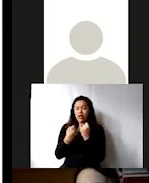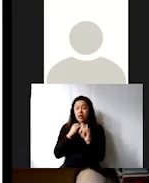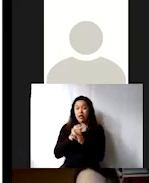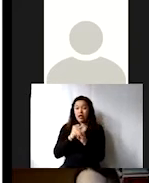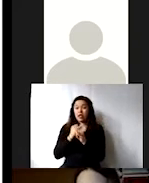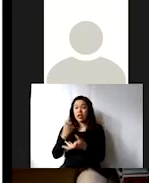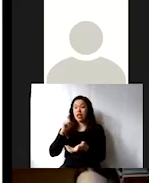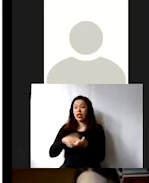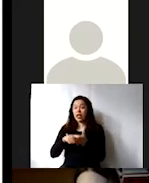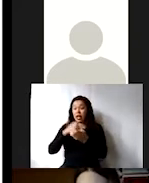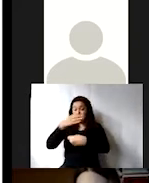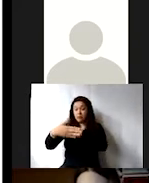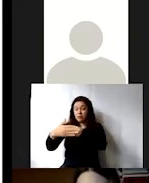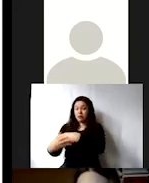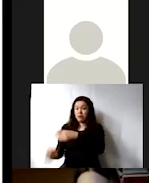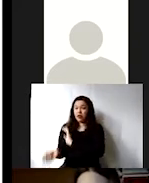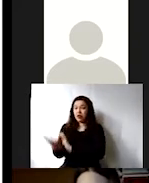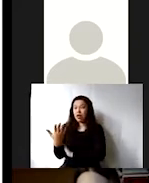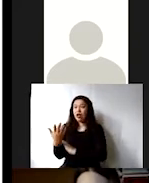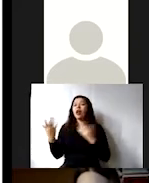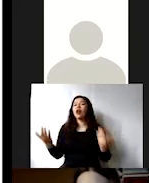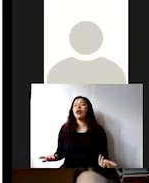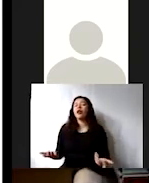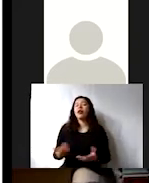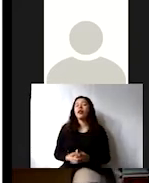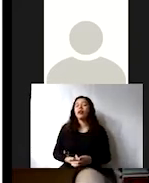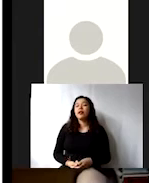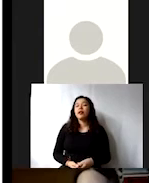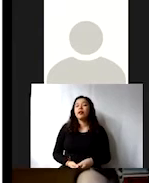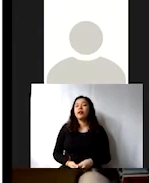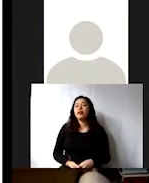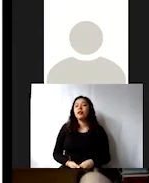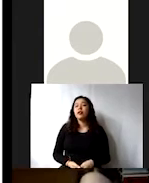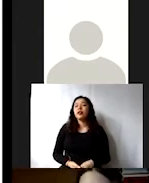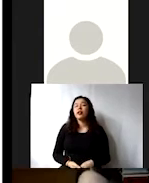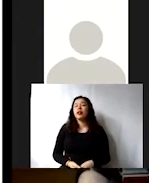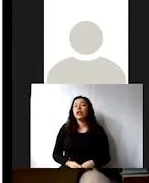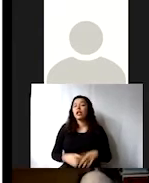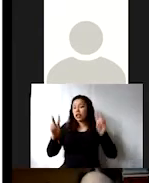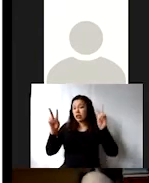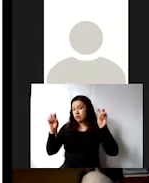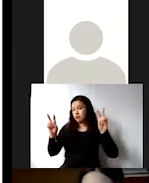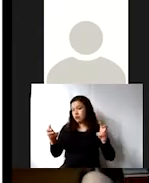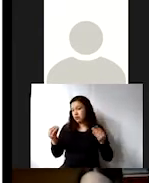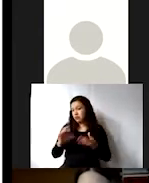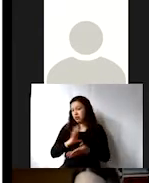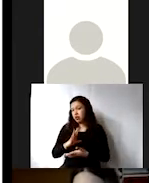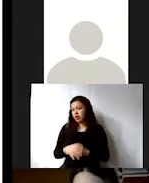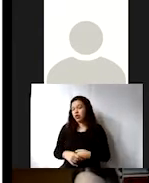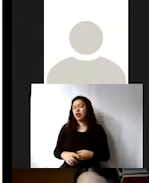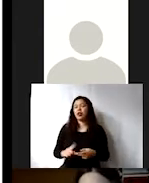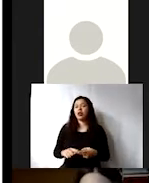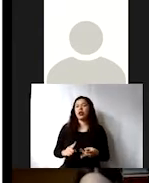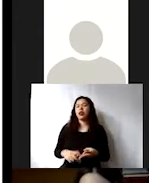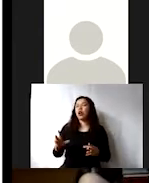pues bueno, ahí pueden encontrar distintos, de todo tipo de temas, ¿no? Por ejemplo, solicitudes de apoyo de